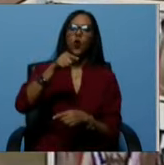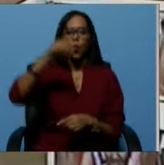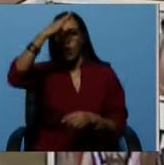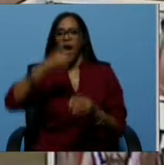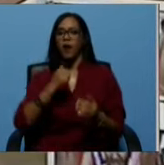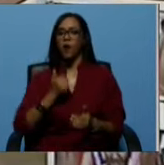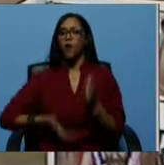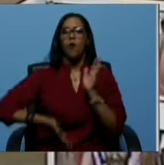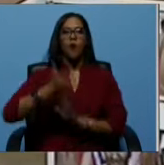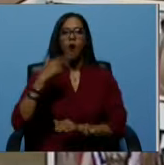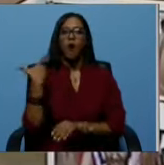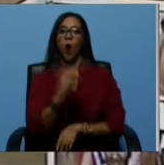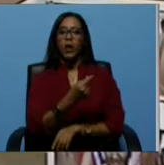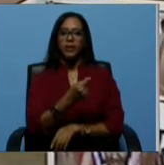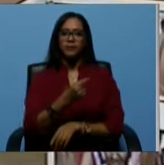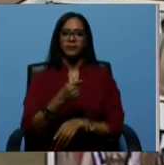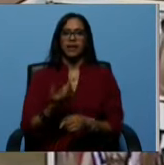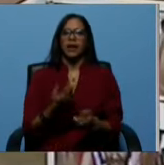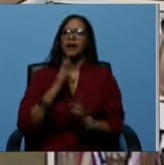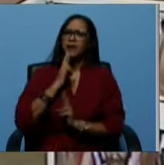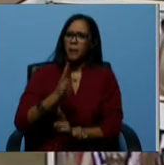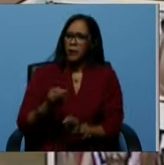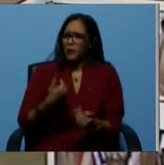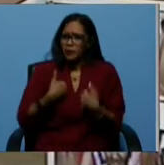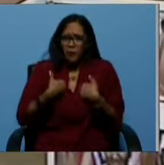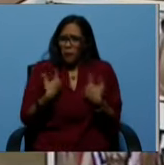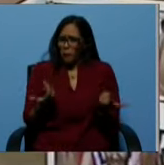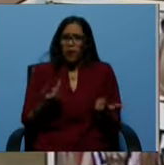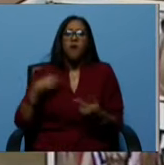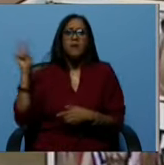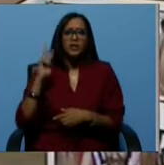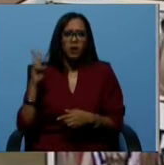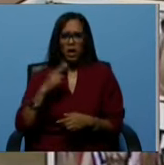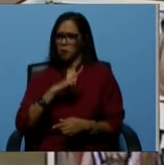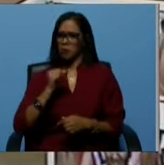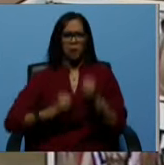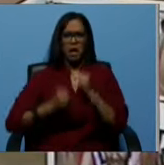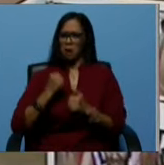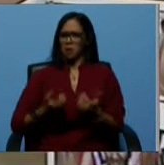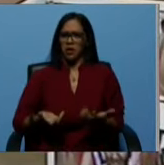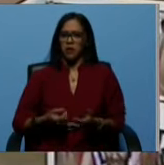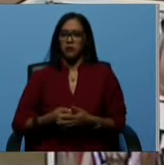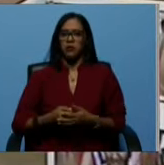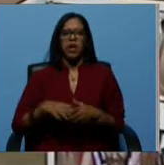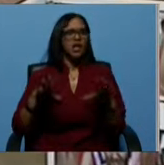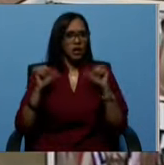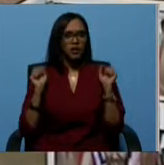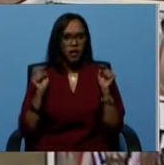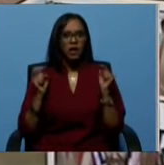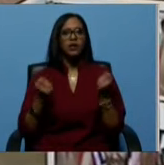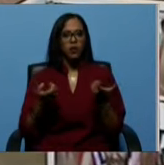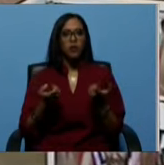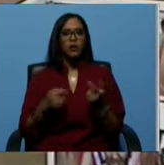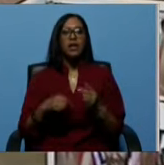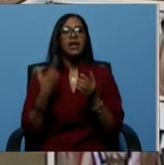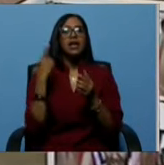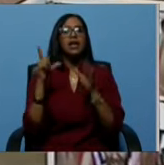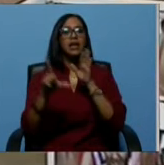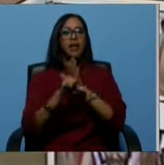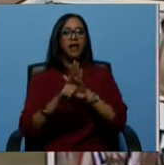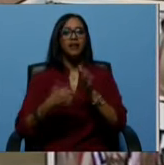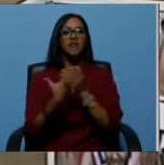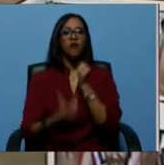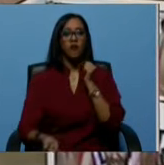corre". Él habría respondido que era venezolano y que no correría, entendiendo que le sería aplicada la ley de fuga.